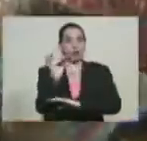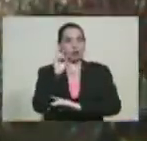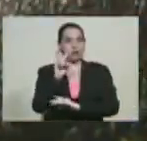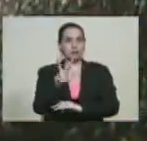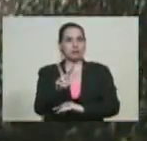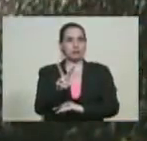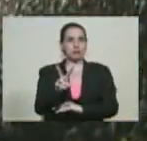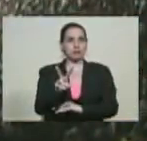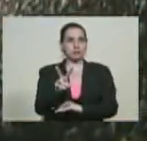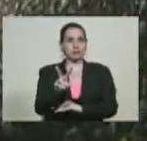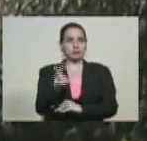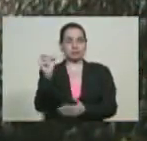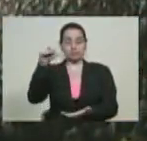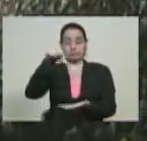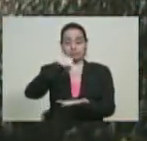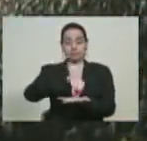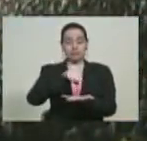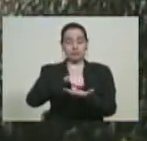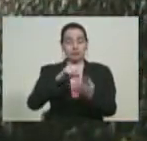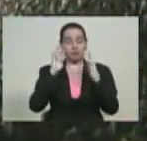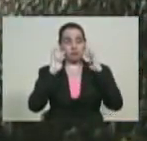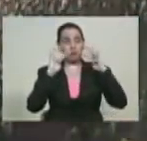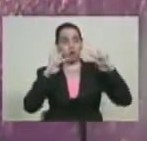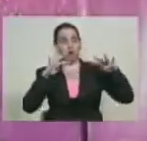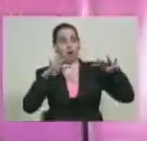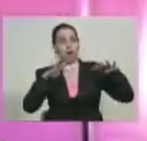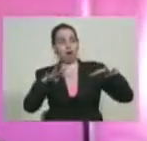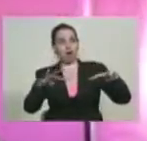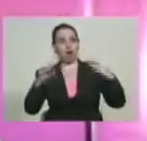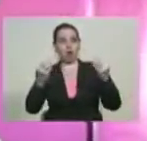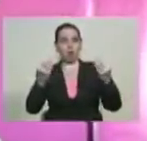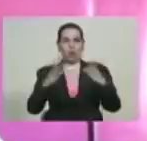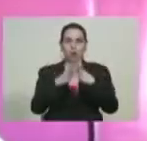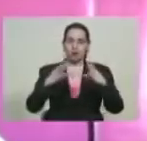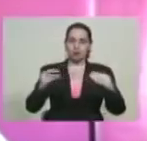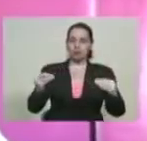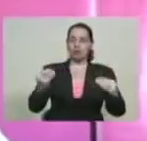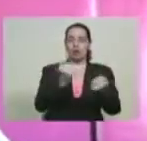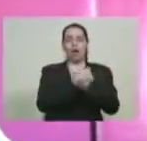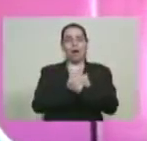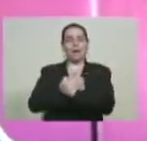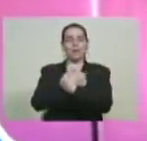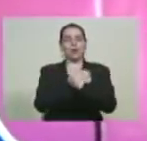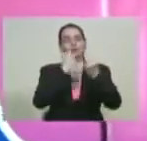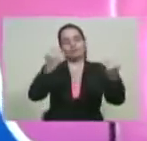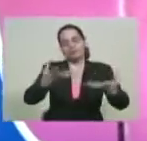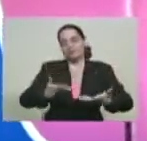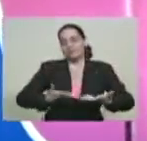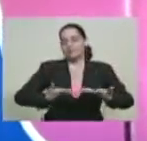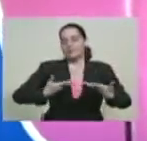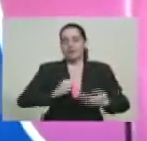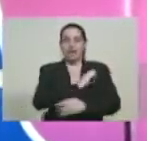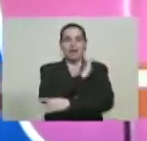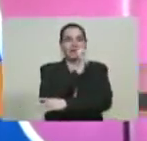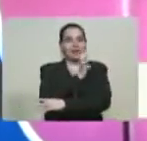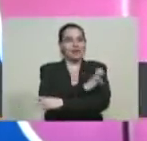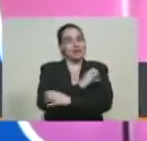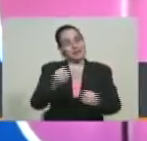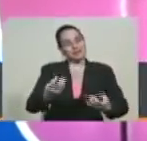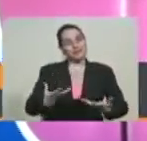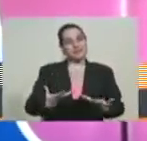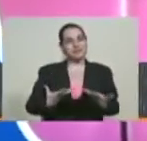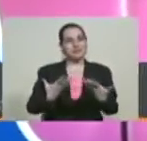centro, para recibir todo el amor, toda la energía, toda la